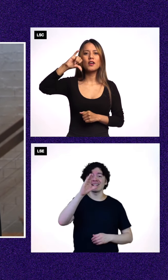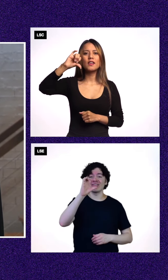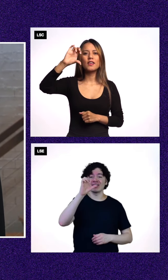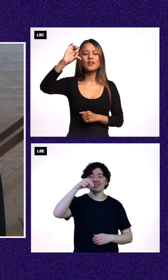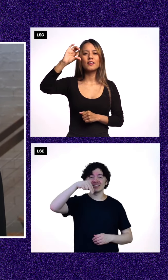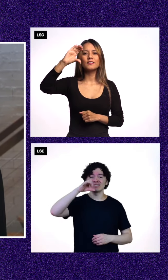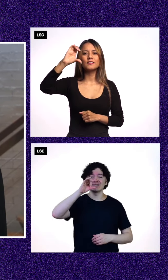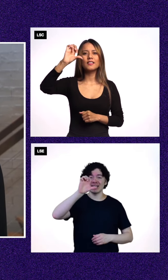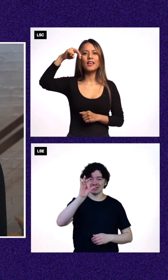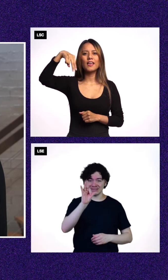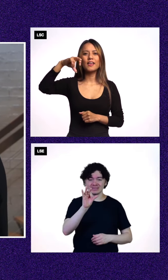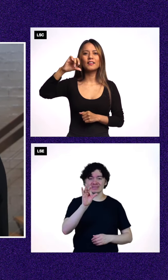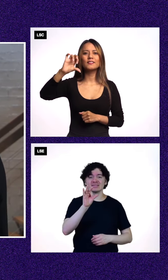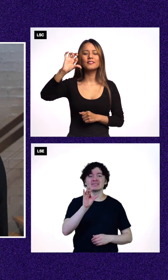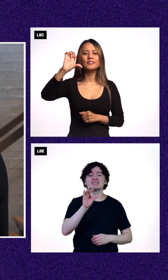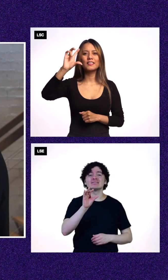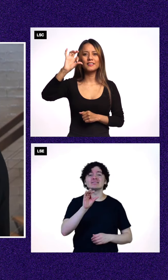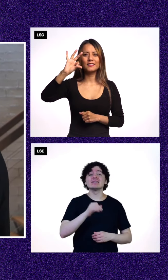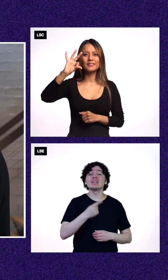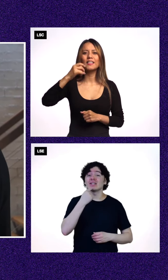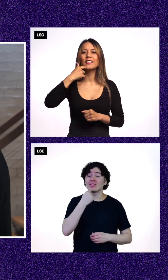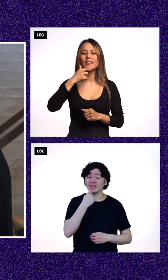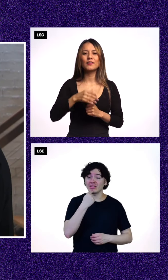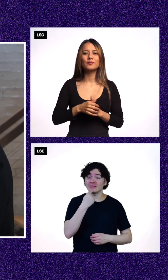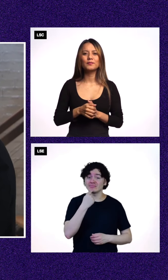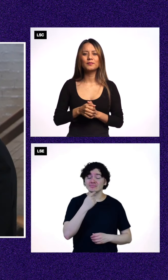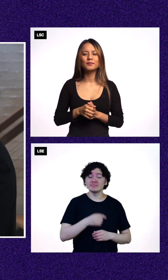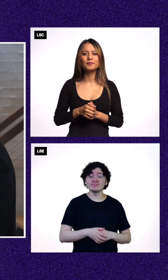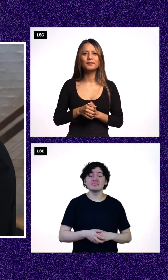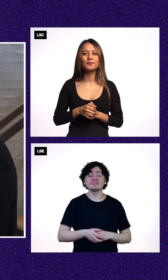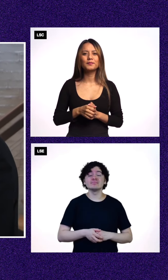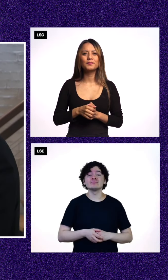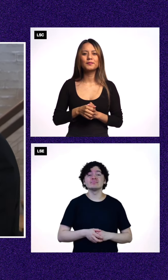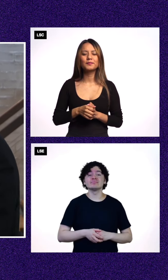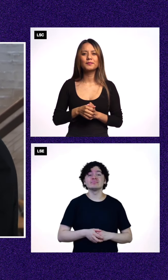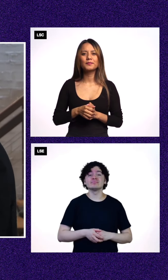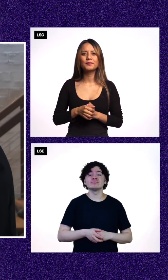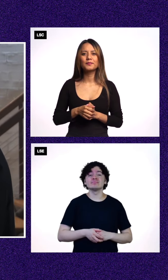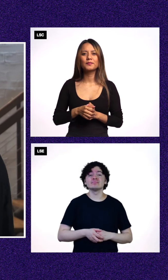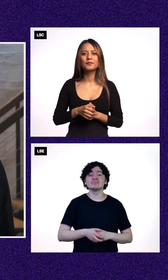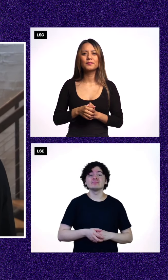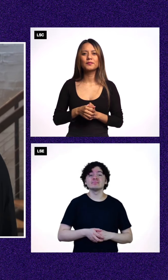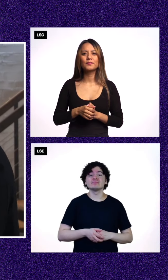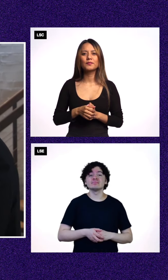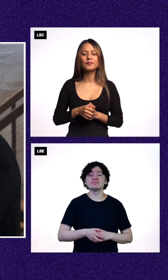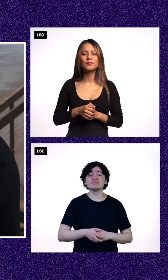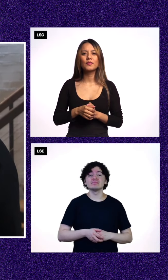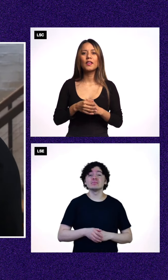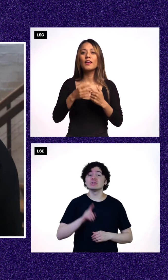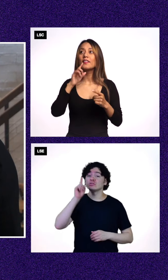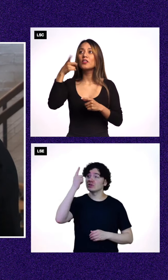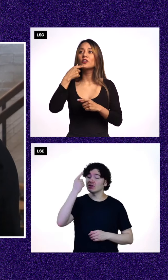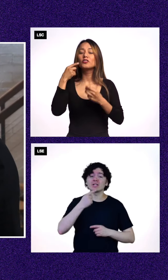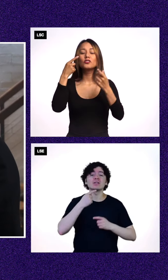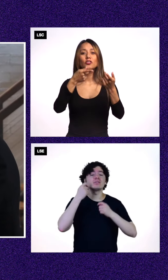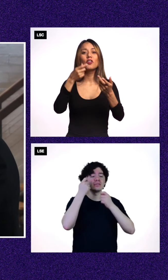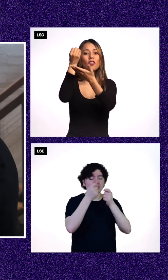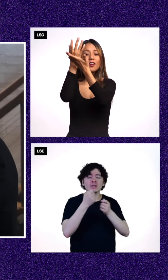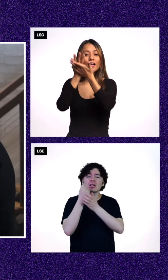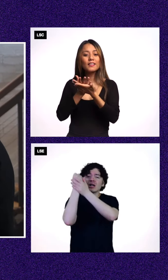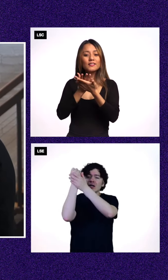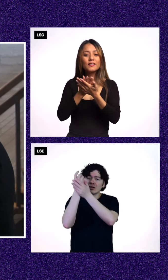Padre, el cual nos amó y nos dio consolación eterna y buena esperanza por gracia, conforte vuestros